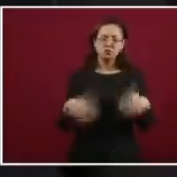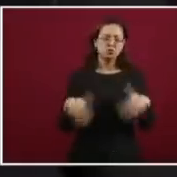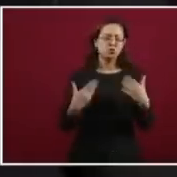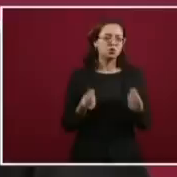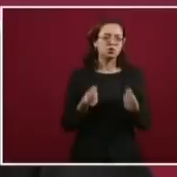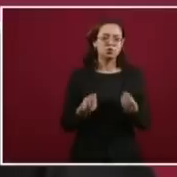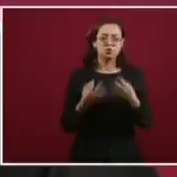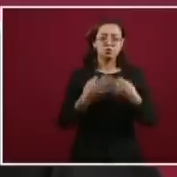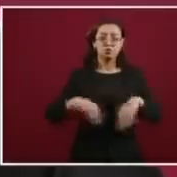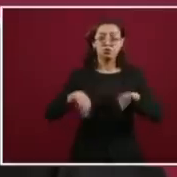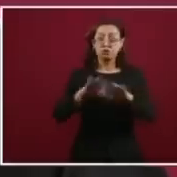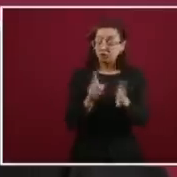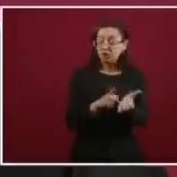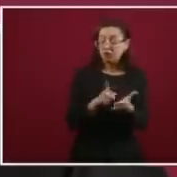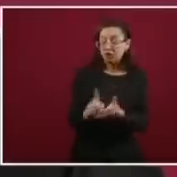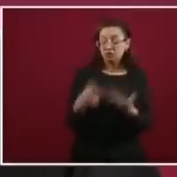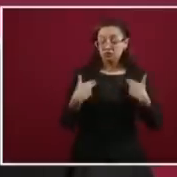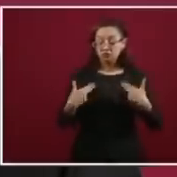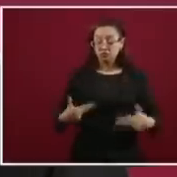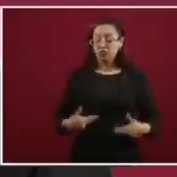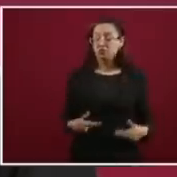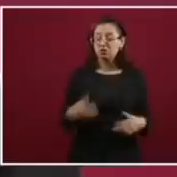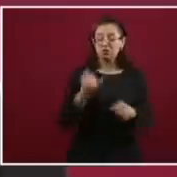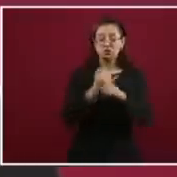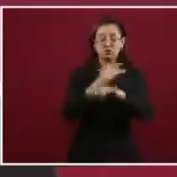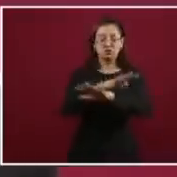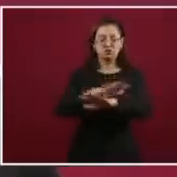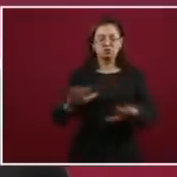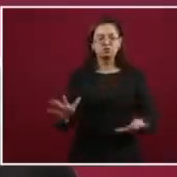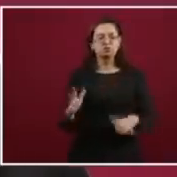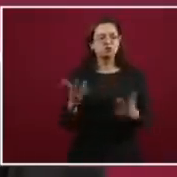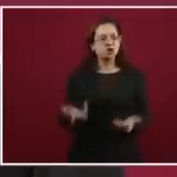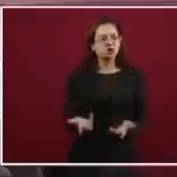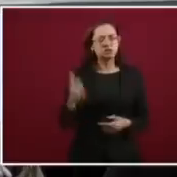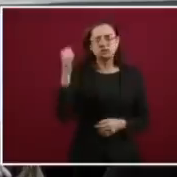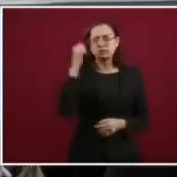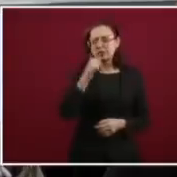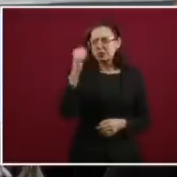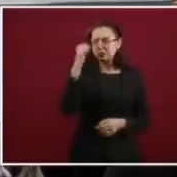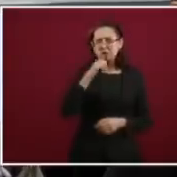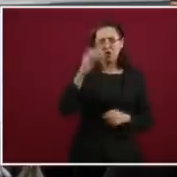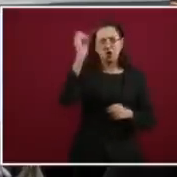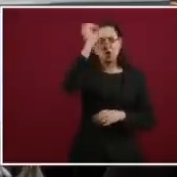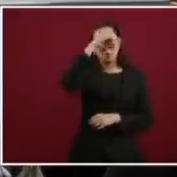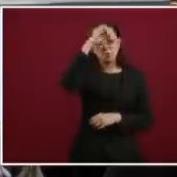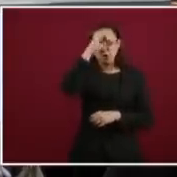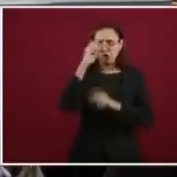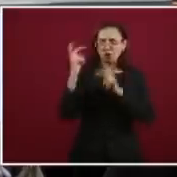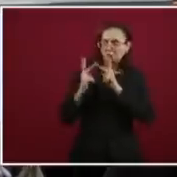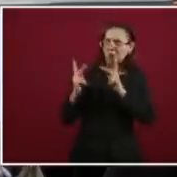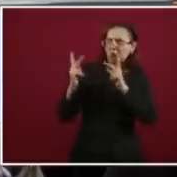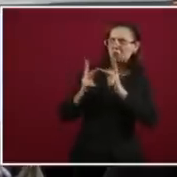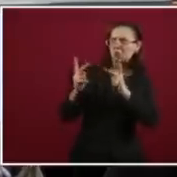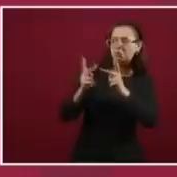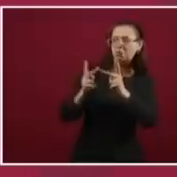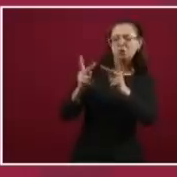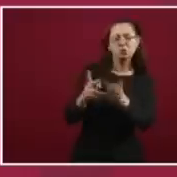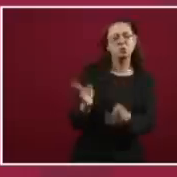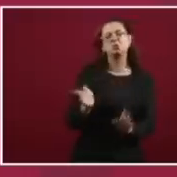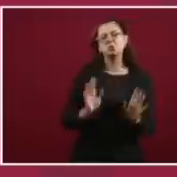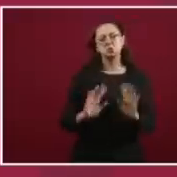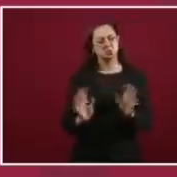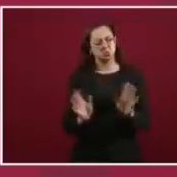y no necesariamente coincidir en todo si no como tú lo